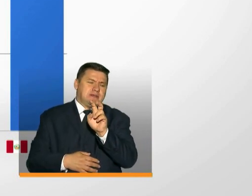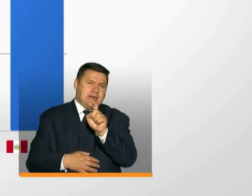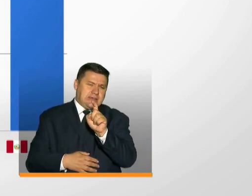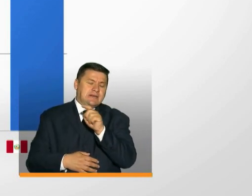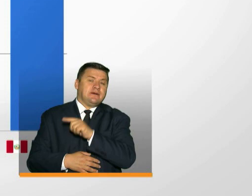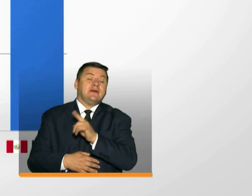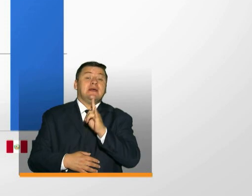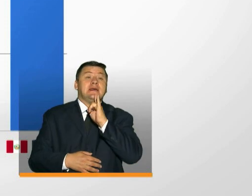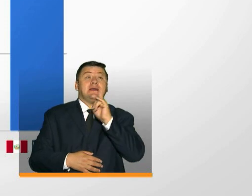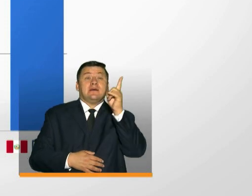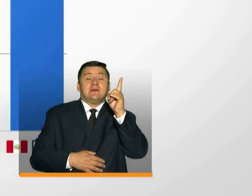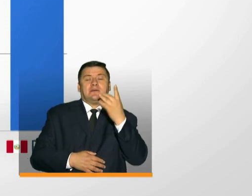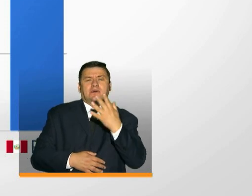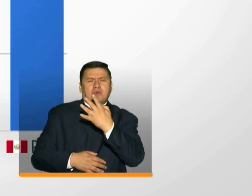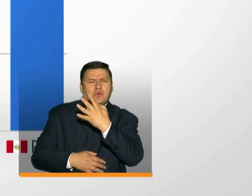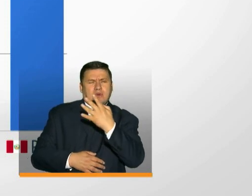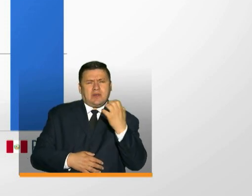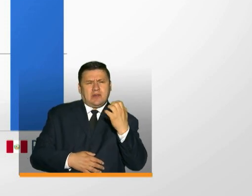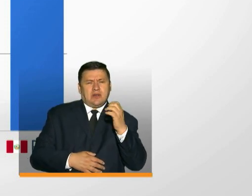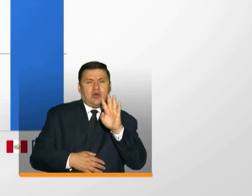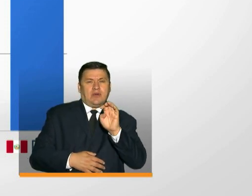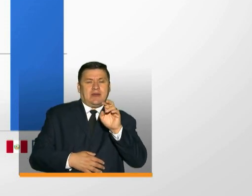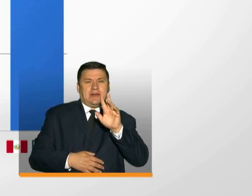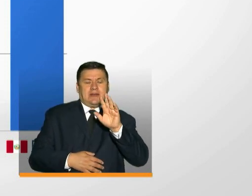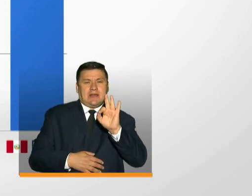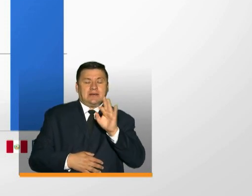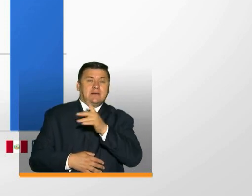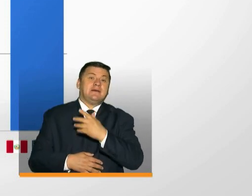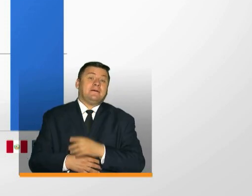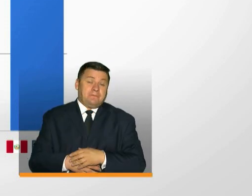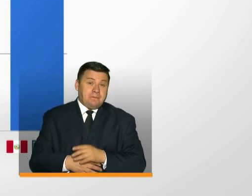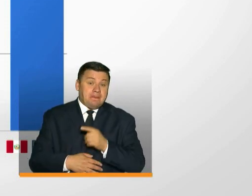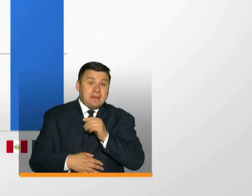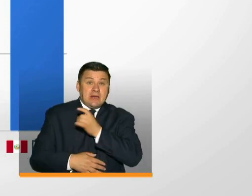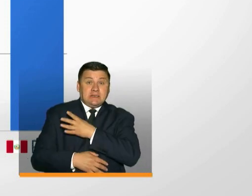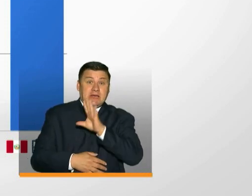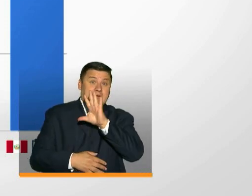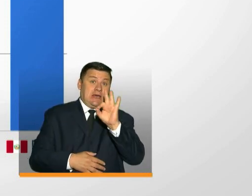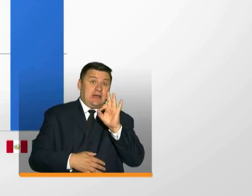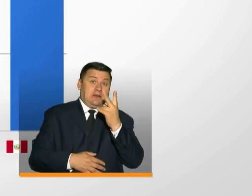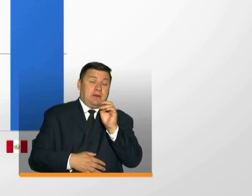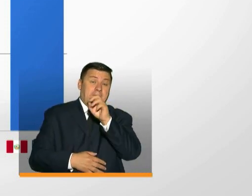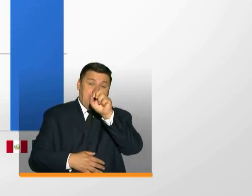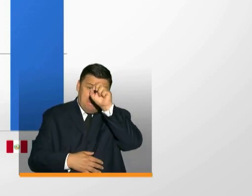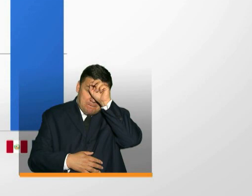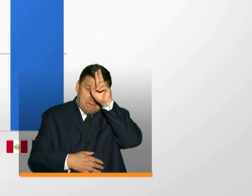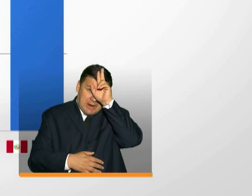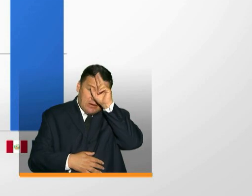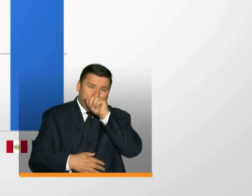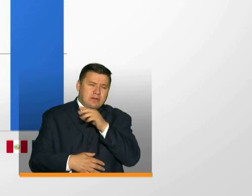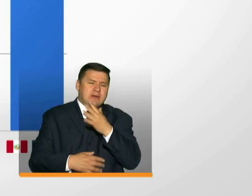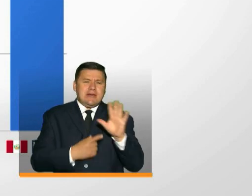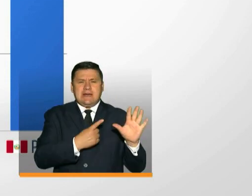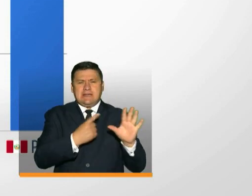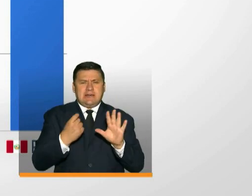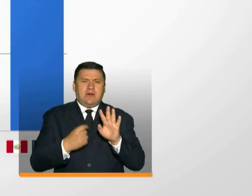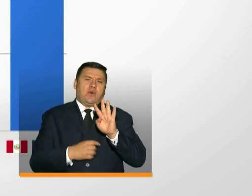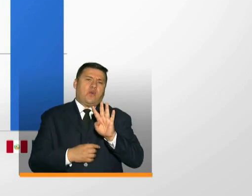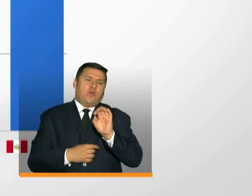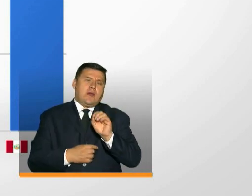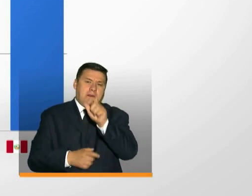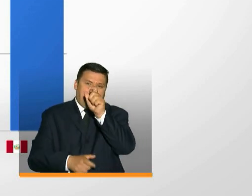476, Estados Unidos en 493, Chile supera los 520 y Perú llega a